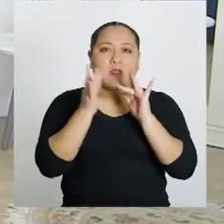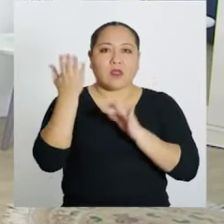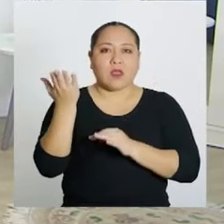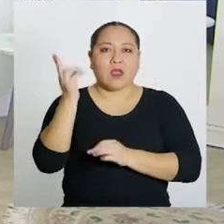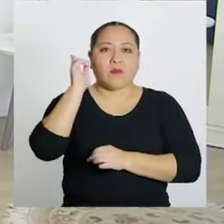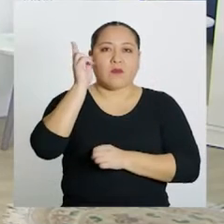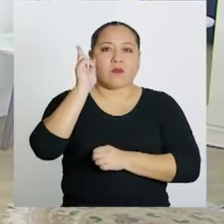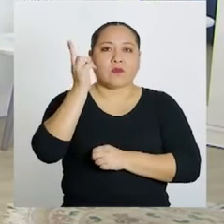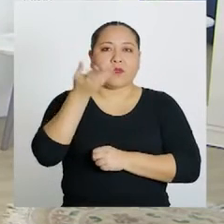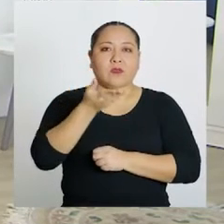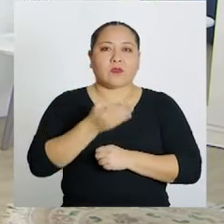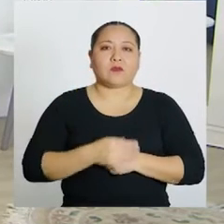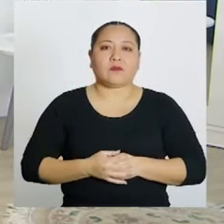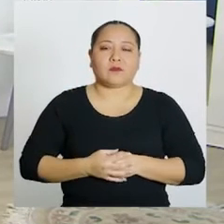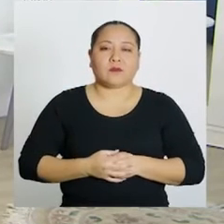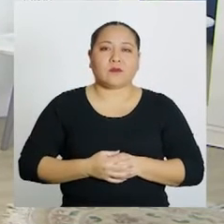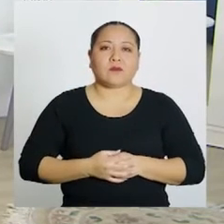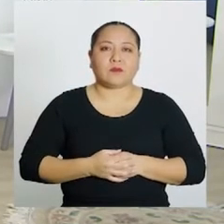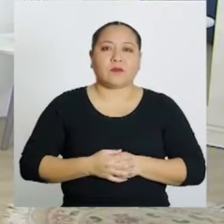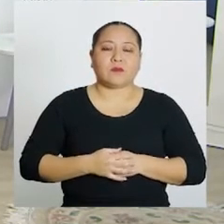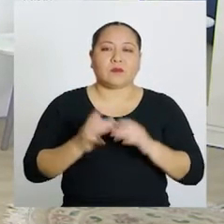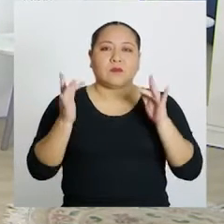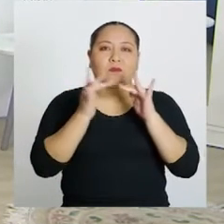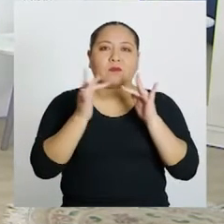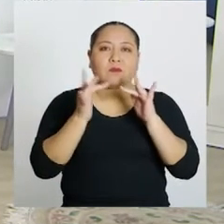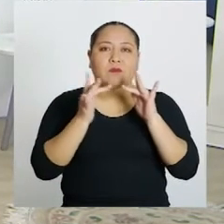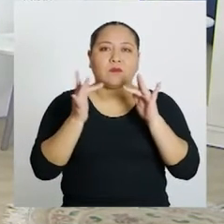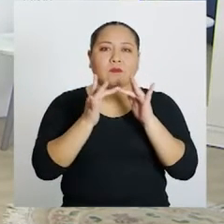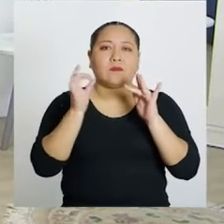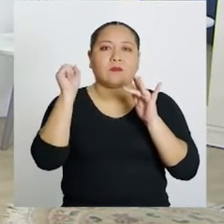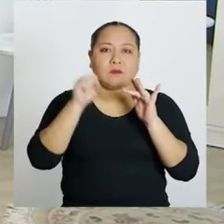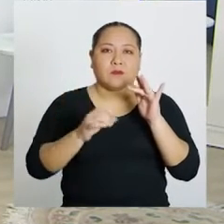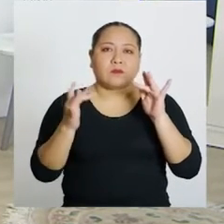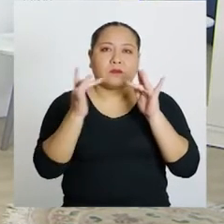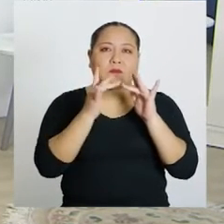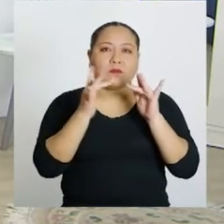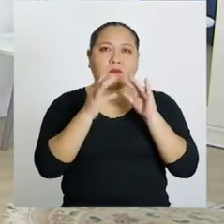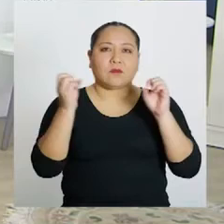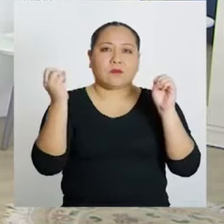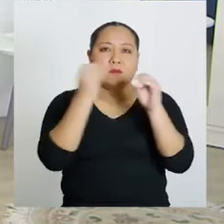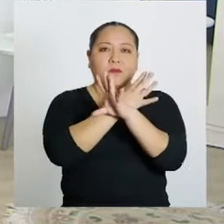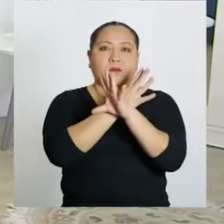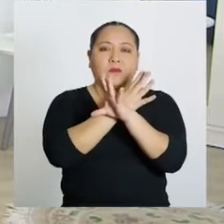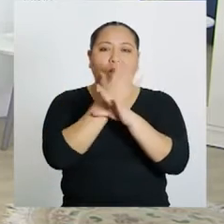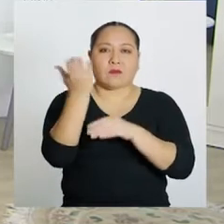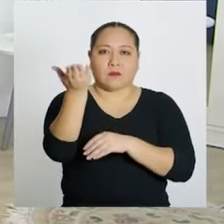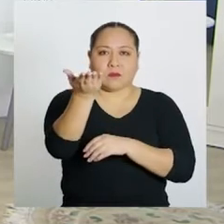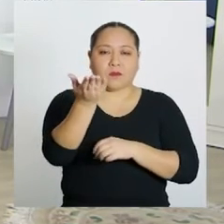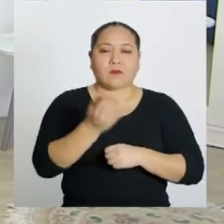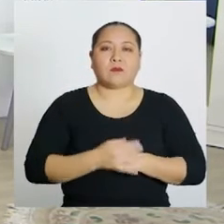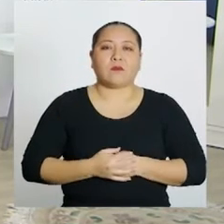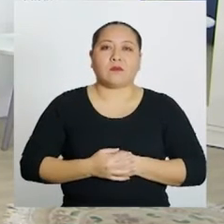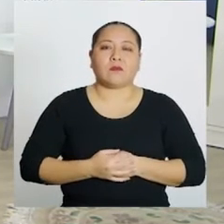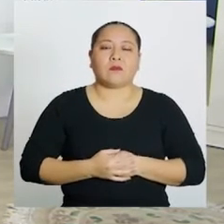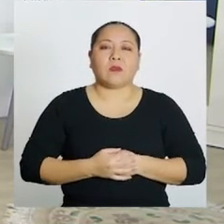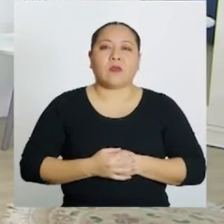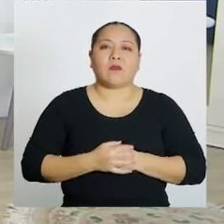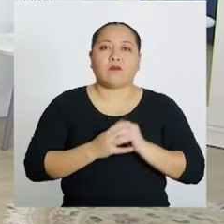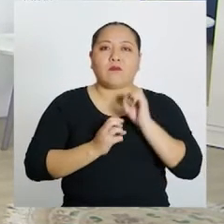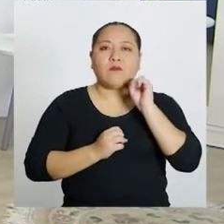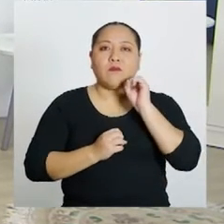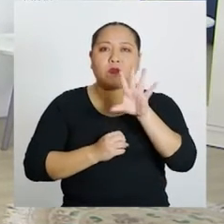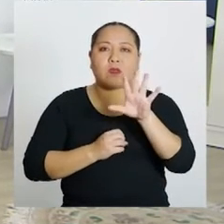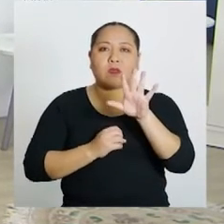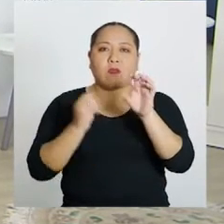Contactando a la profesora, recibiendo señal, enlace establecido,